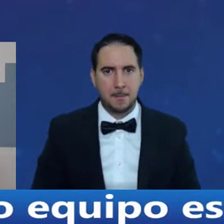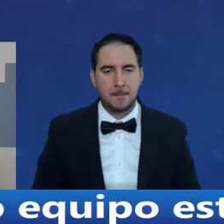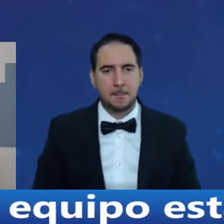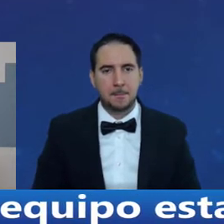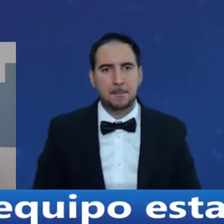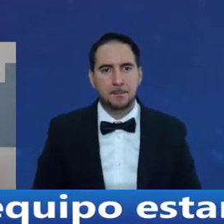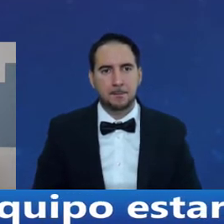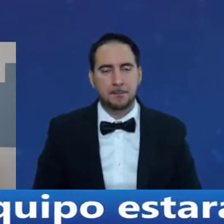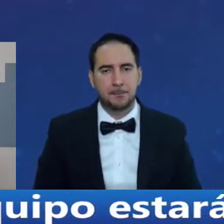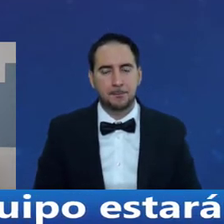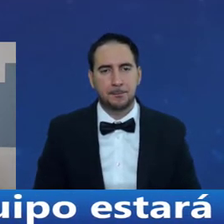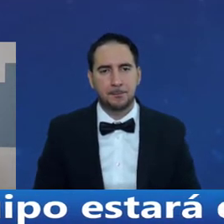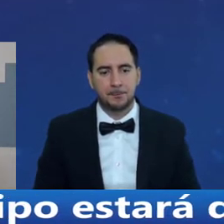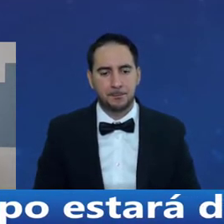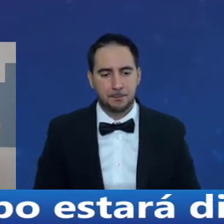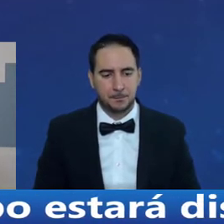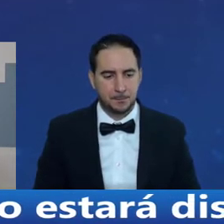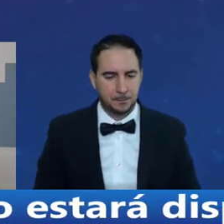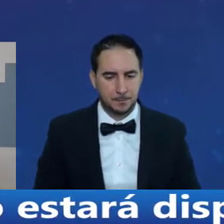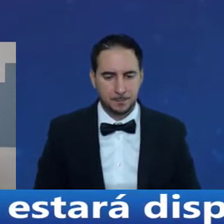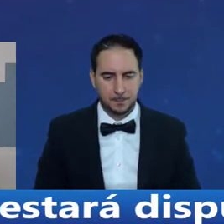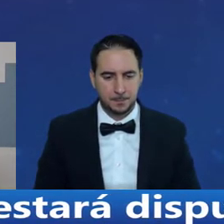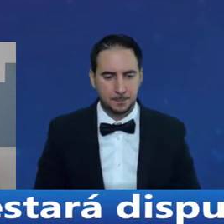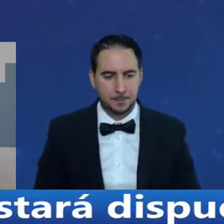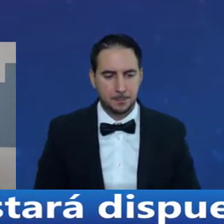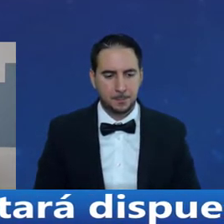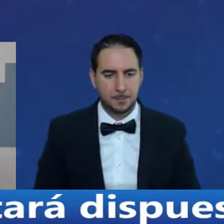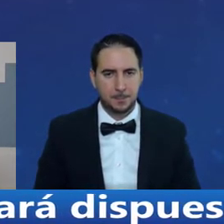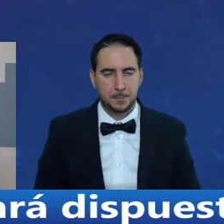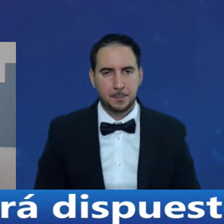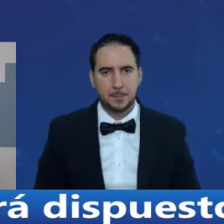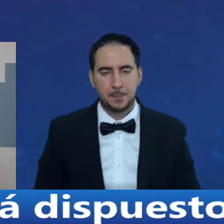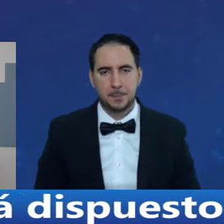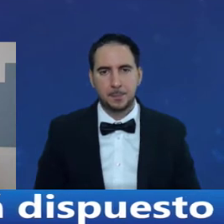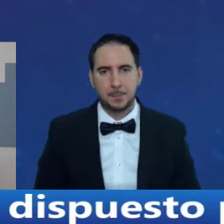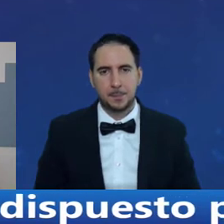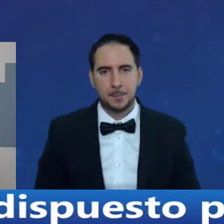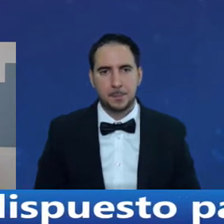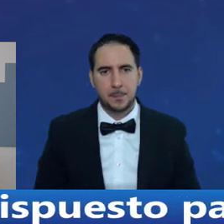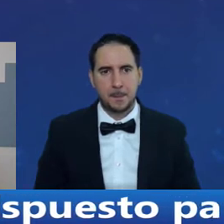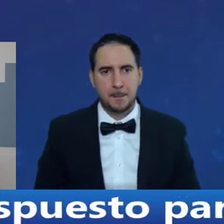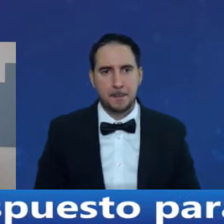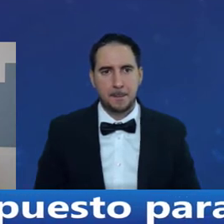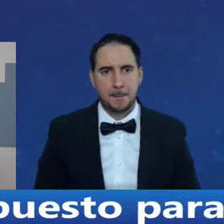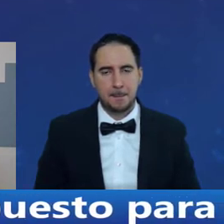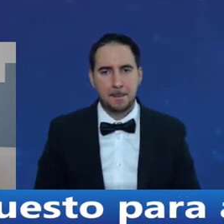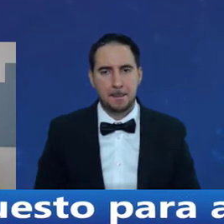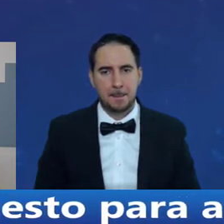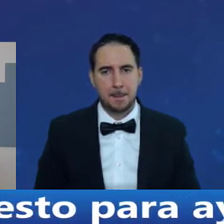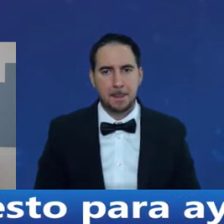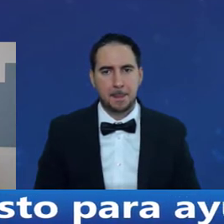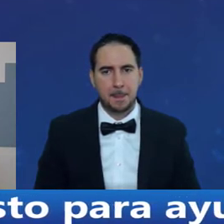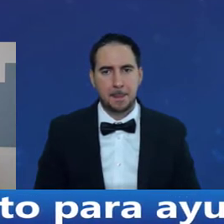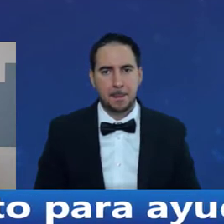próxima diapositiva, tenemos una lista lo más de larga, todos estos estados